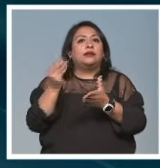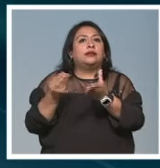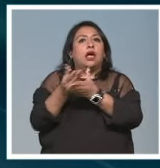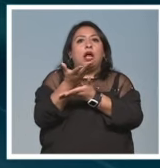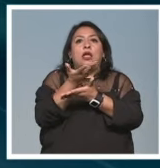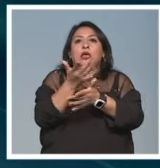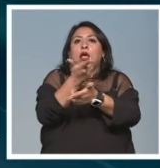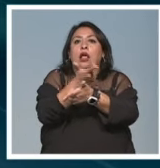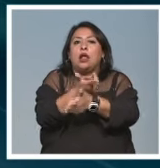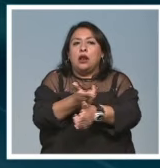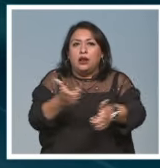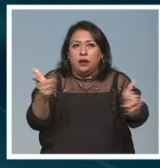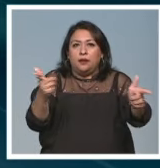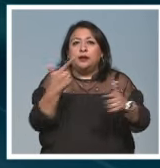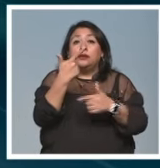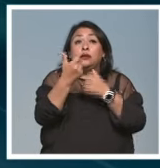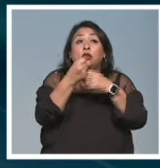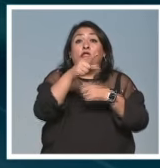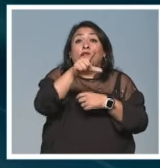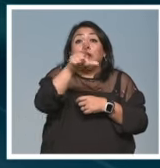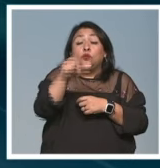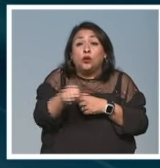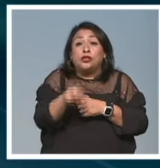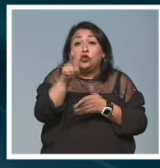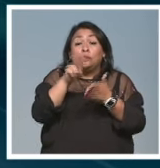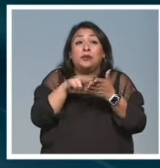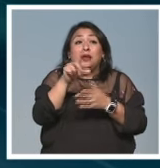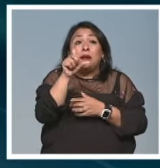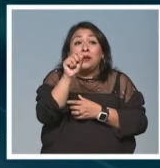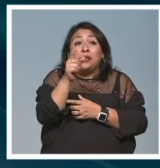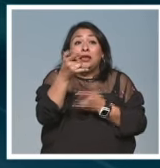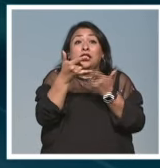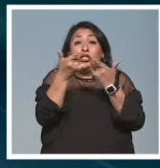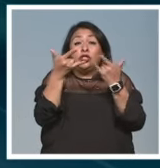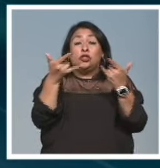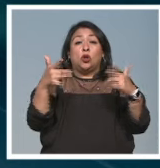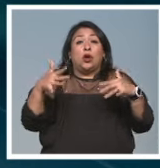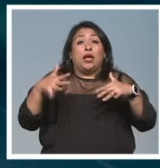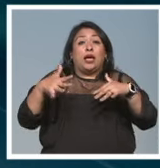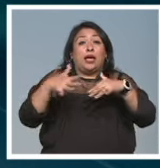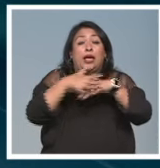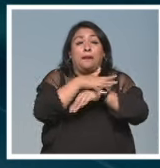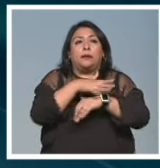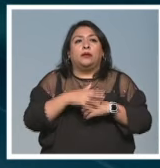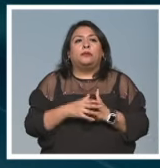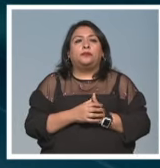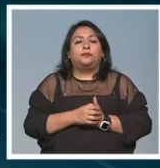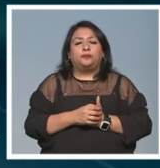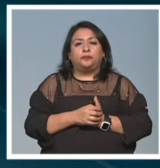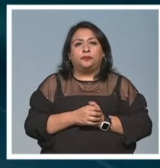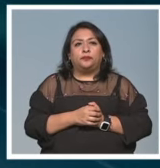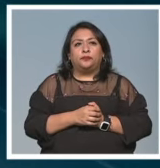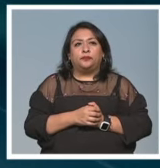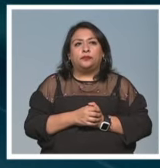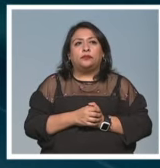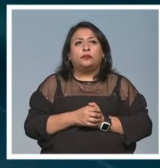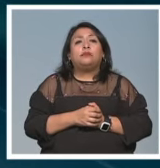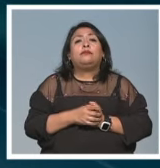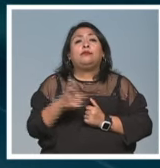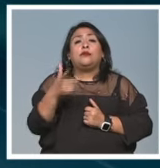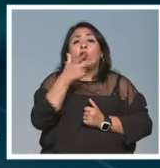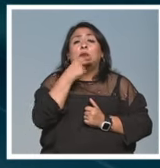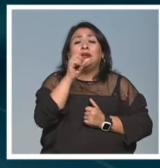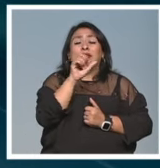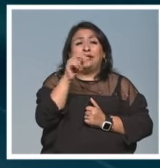libertad. 7 años después, en 2020, la historia dio un giro y César Fierro fue puesto en libertad.